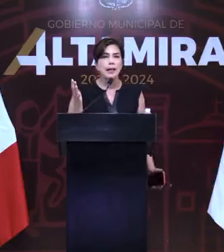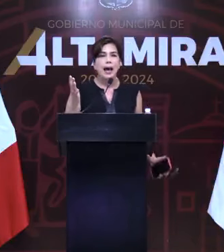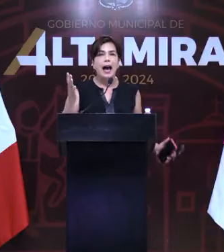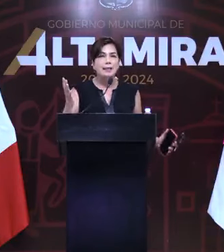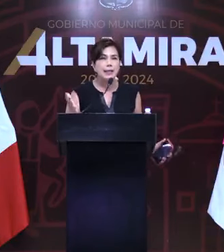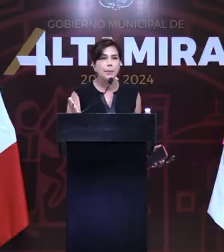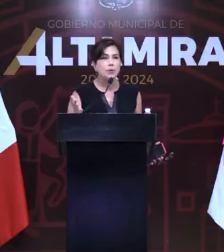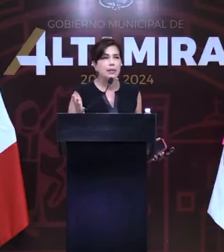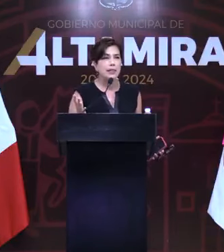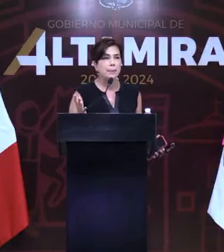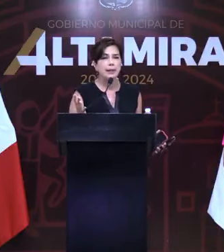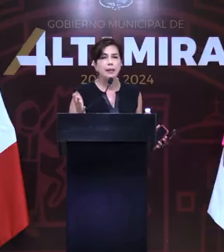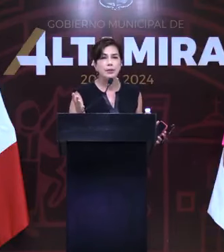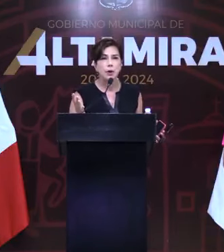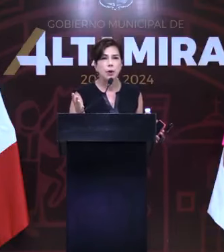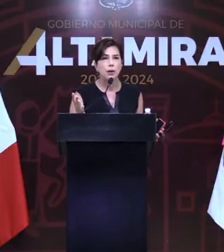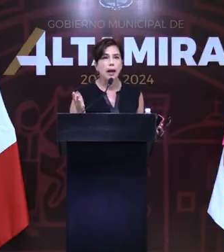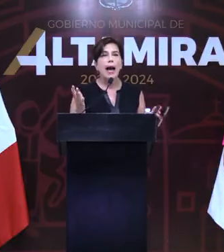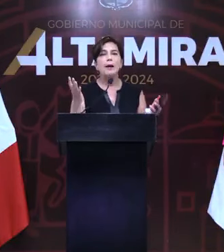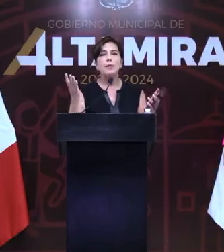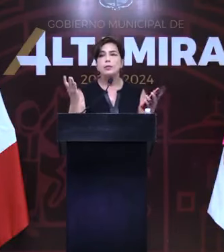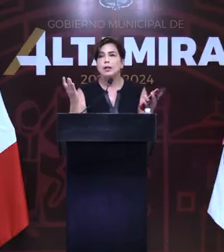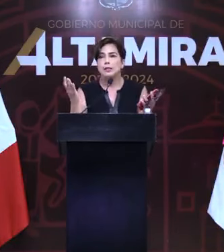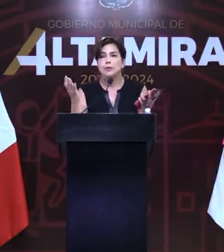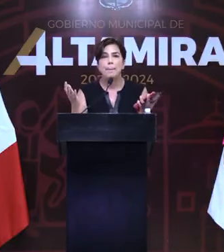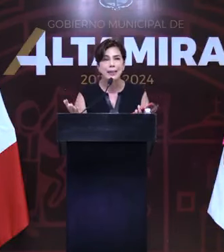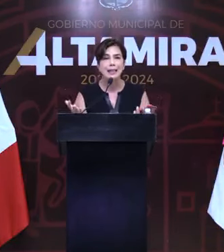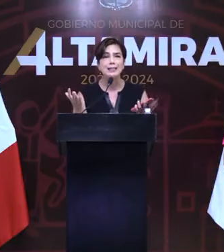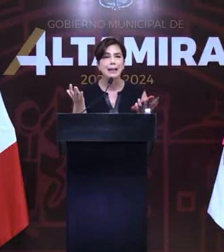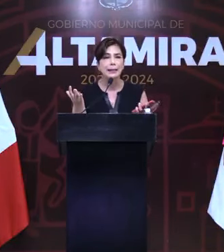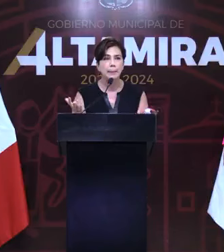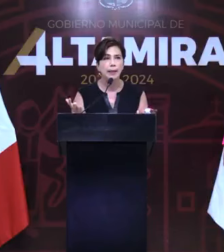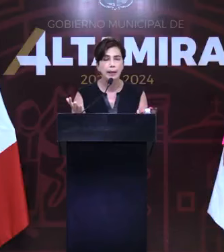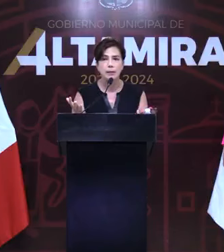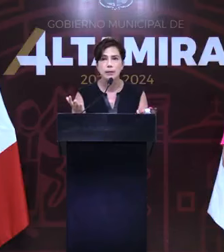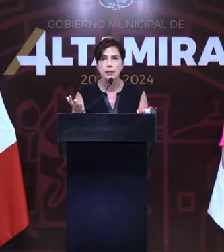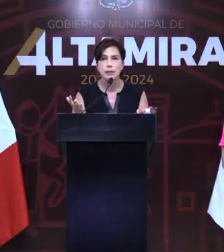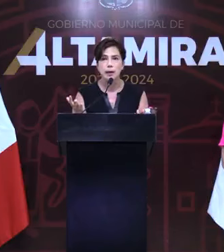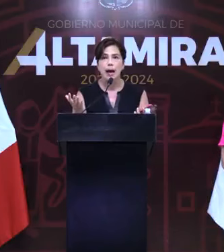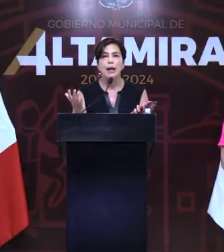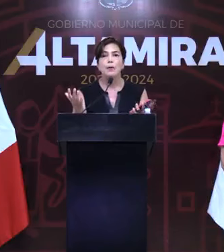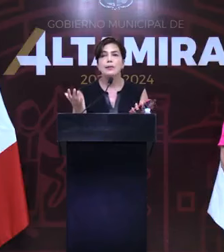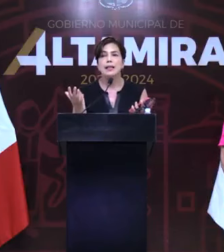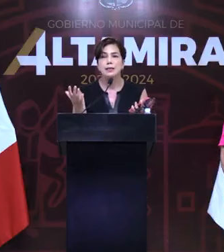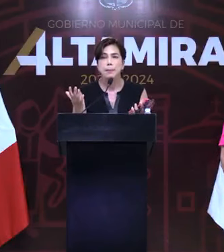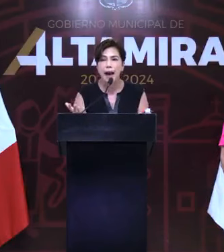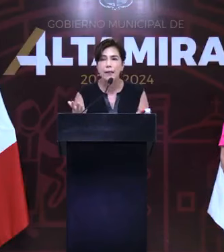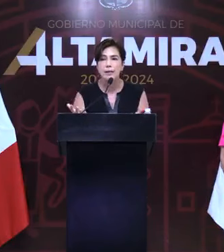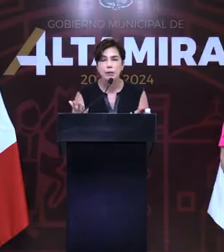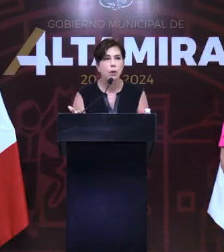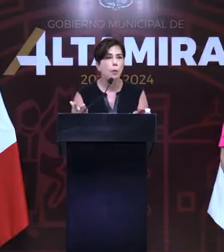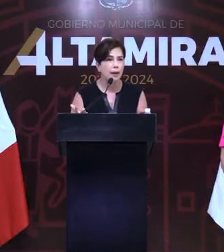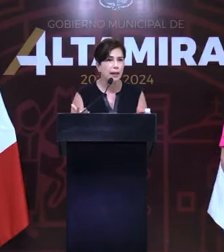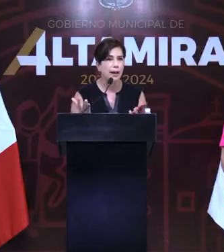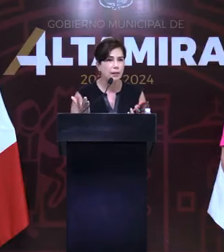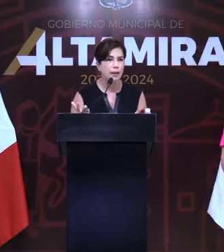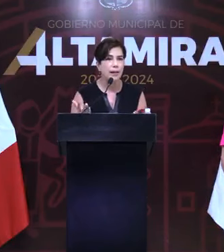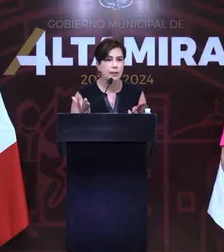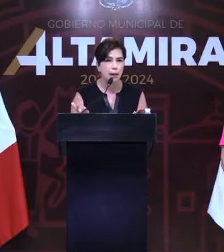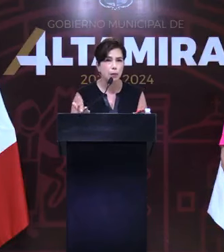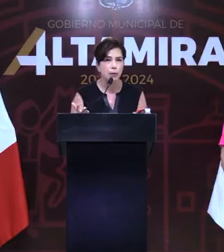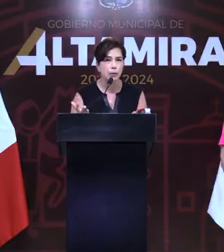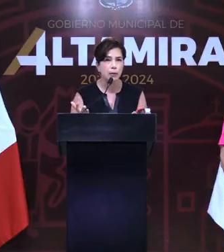Entonces, hacemos esta invitación a nuestras familias altamirenses, a nuestras madres que son guardianas